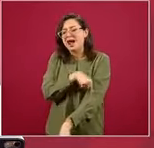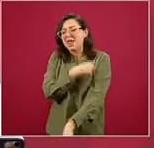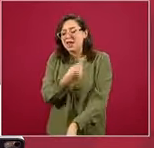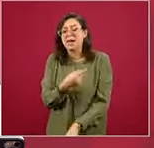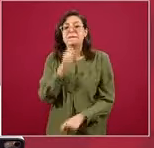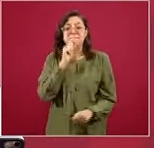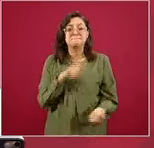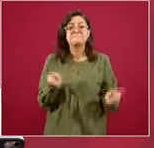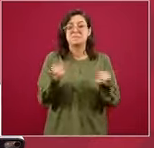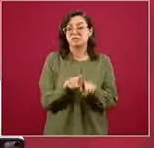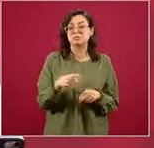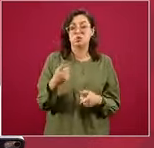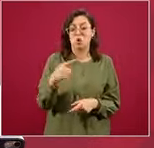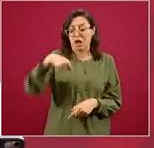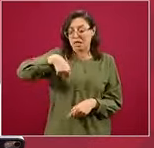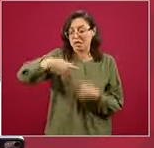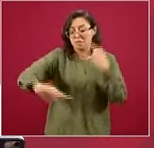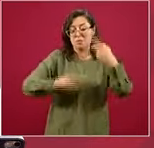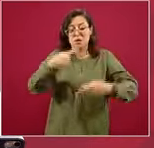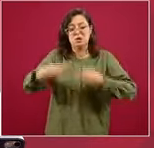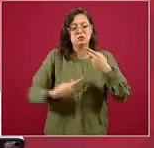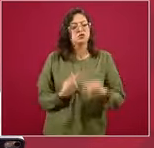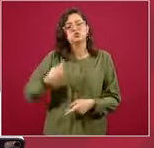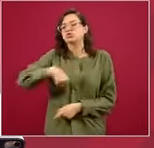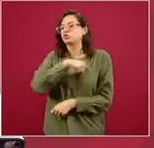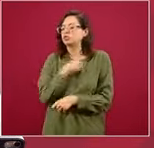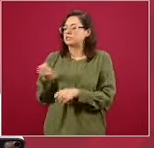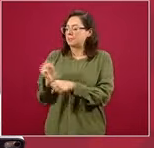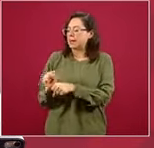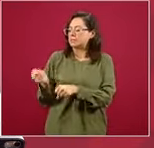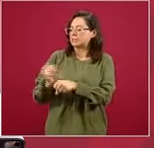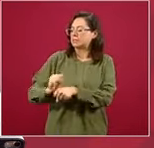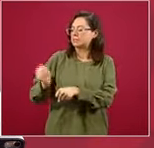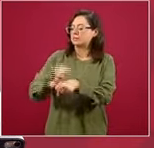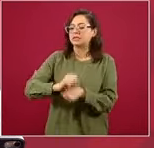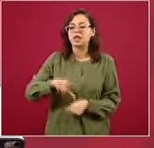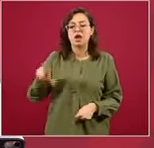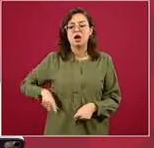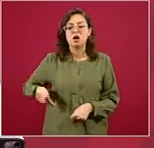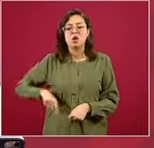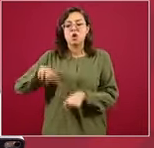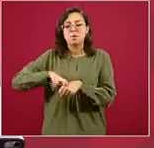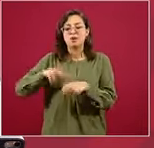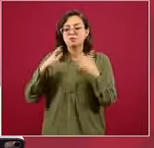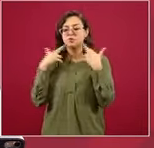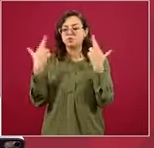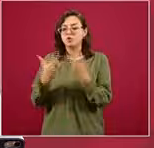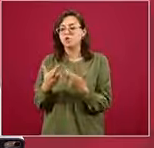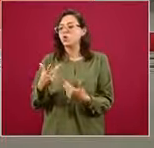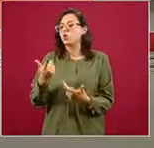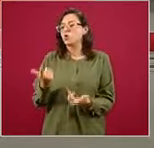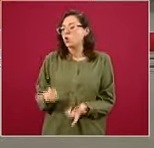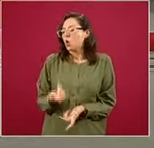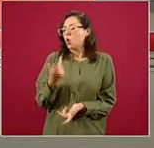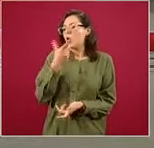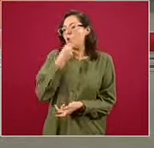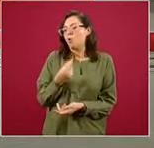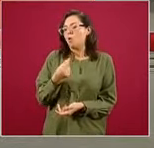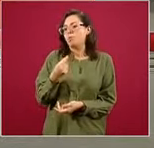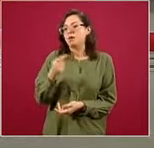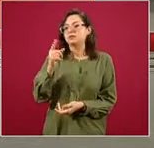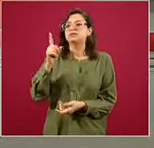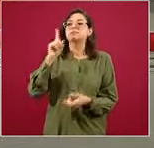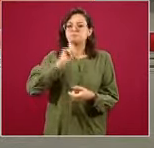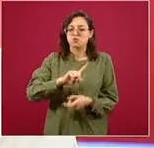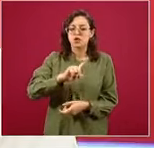comenté sobre la reunión que tenemos todas las semanas con los gobernadores, la gobernadora de Sonora y la jefa de gobierno de la